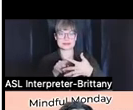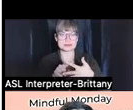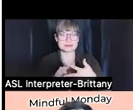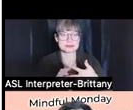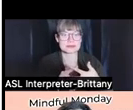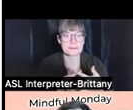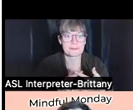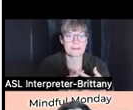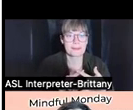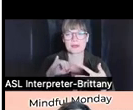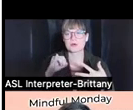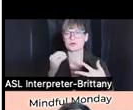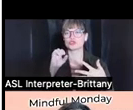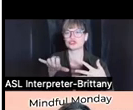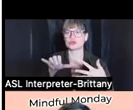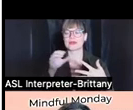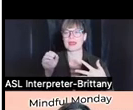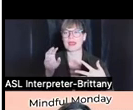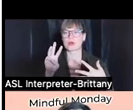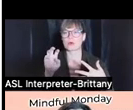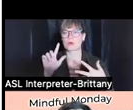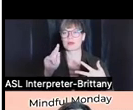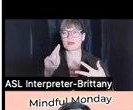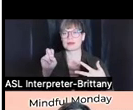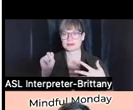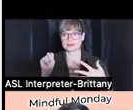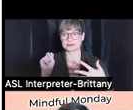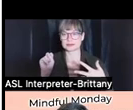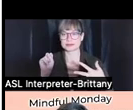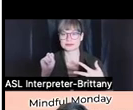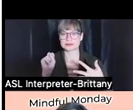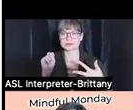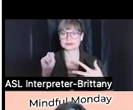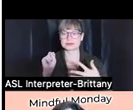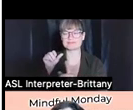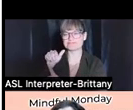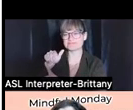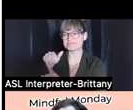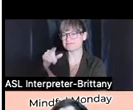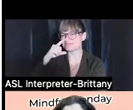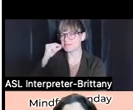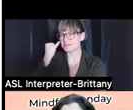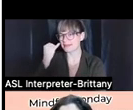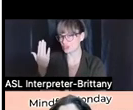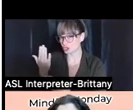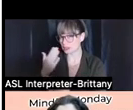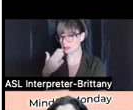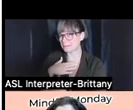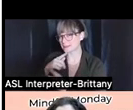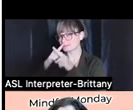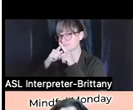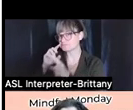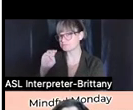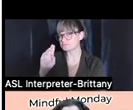alegría, habilidades socioemocionales y ambientes. Por favor, si están aquí,